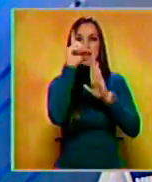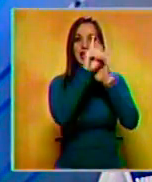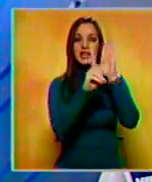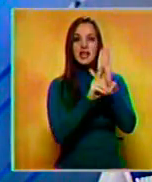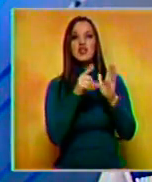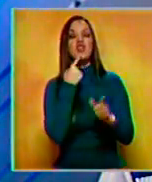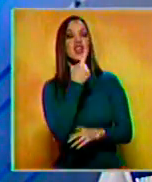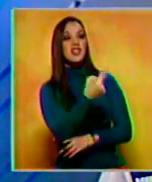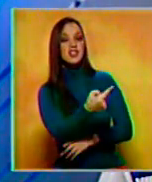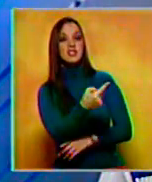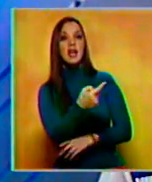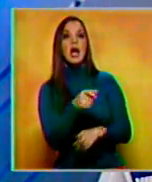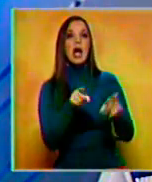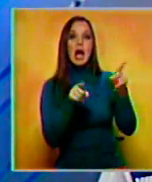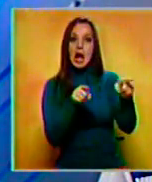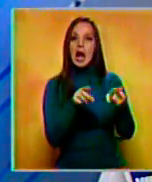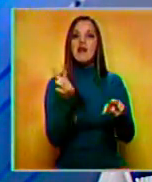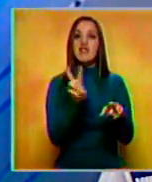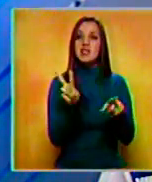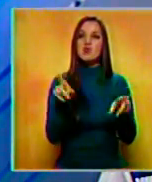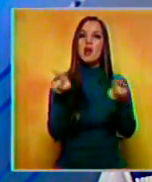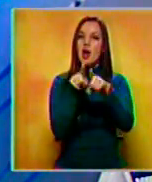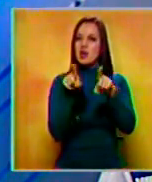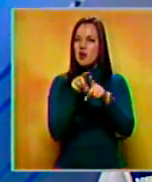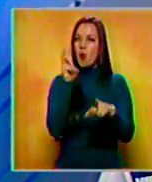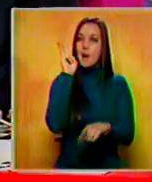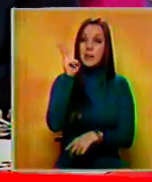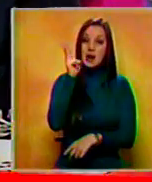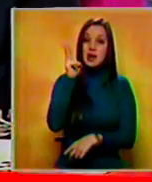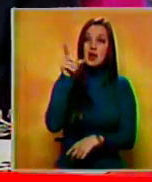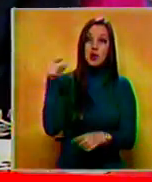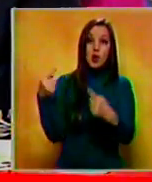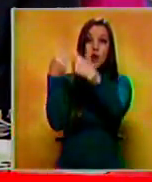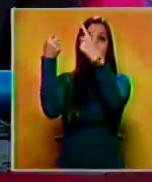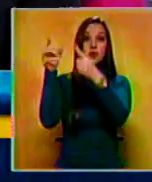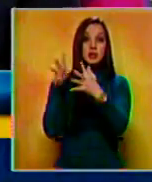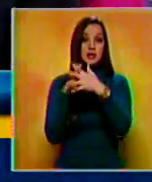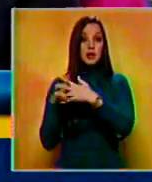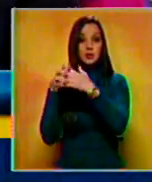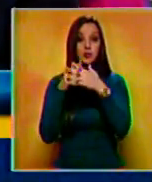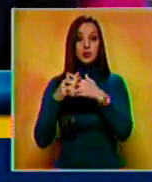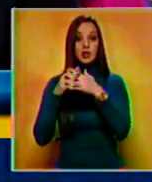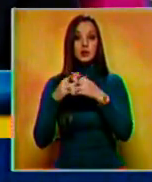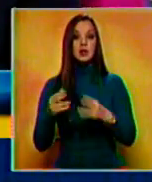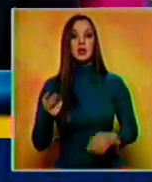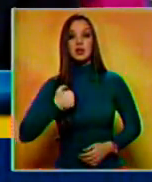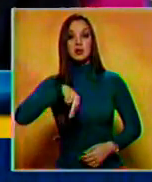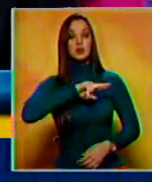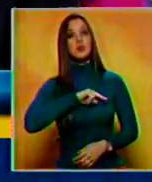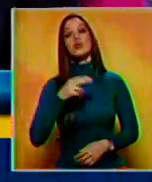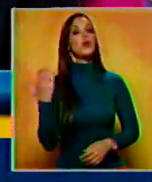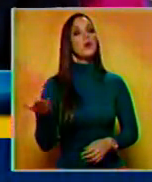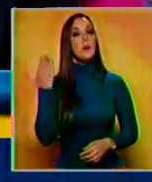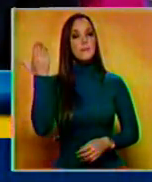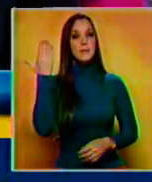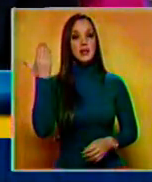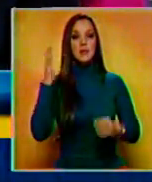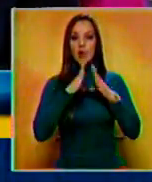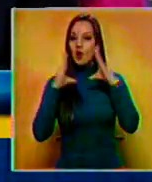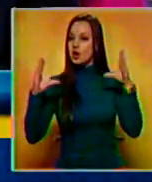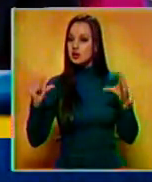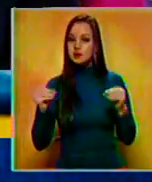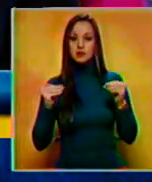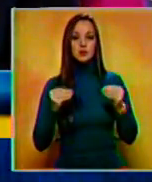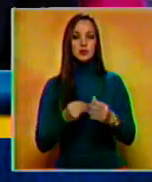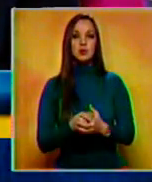como una amenaza para su país. Maoli Aldana tiene la información. Nosotros estamos exigiendo en todas las